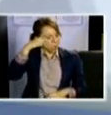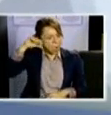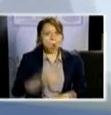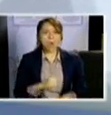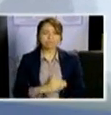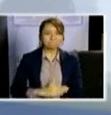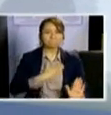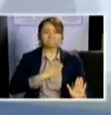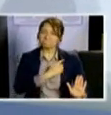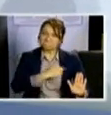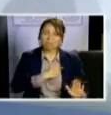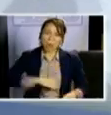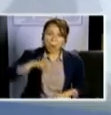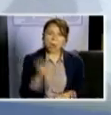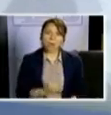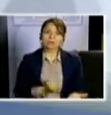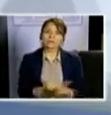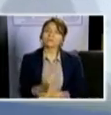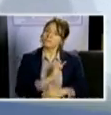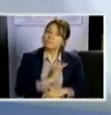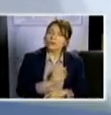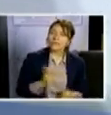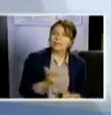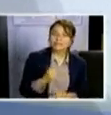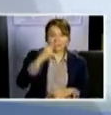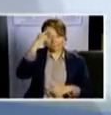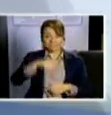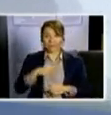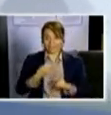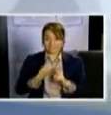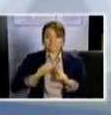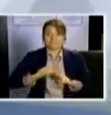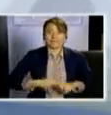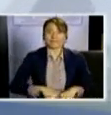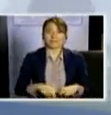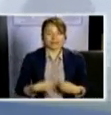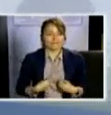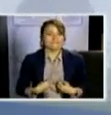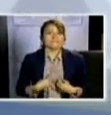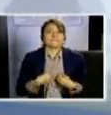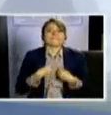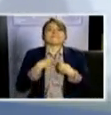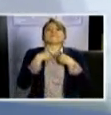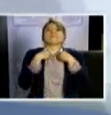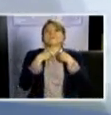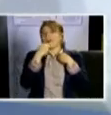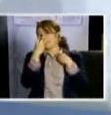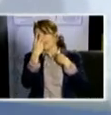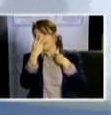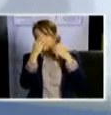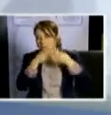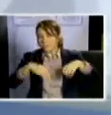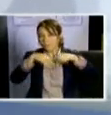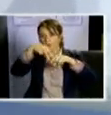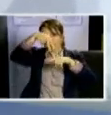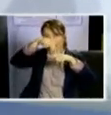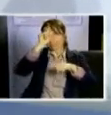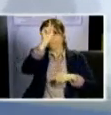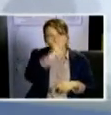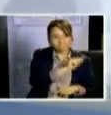para estar en el triángulo de la vida. Y el triángulo de la vida es el suelo fértil, es el aire limpio y el agua limpia. El día que